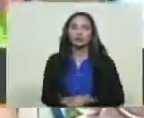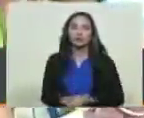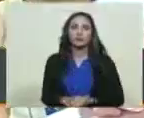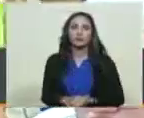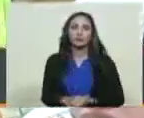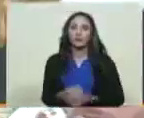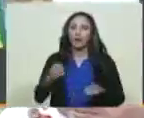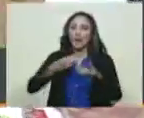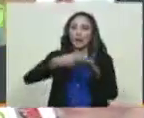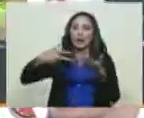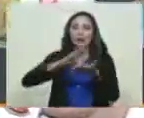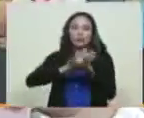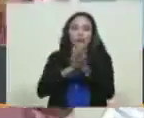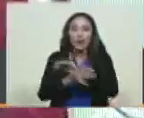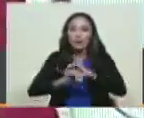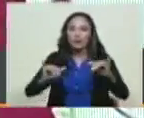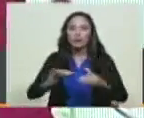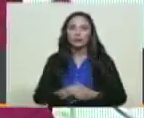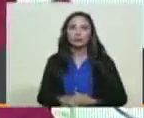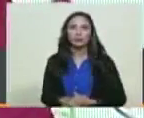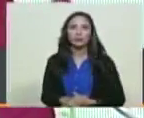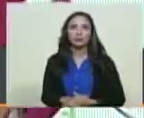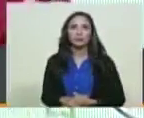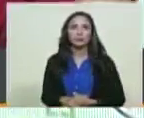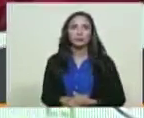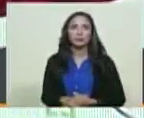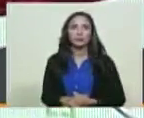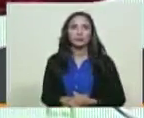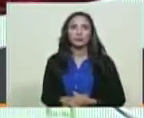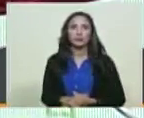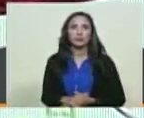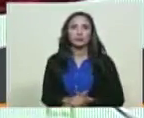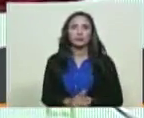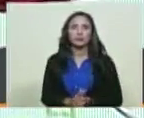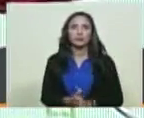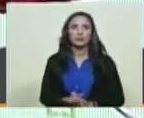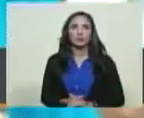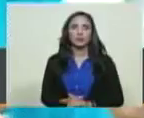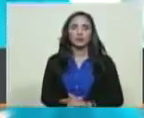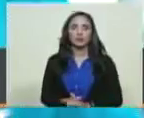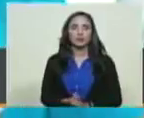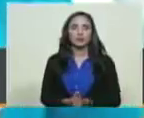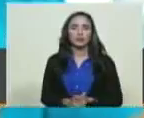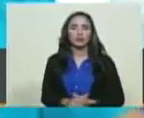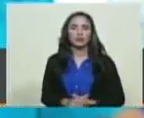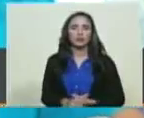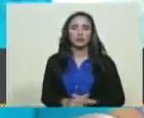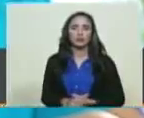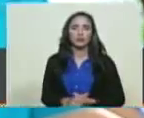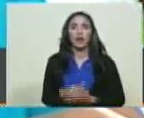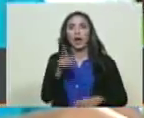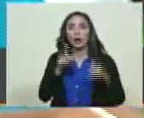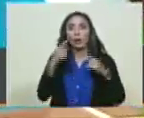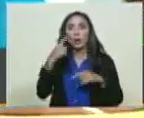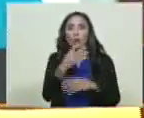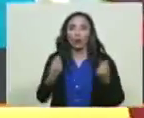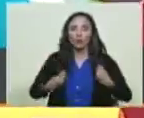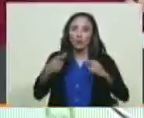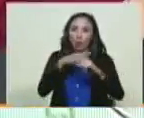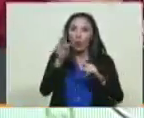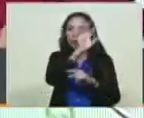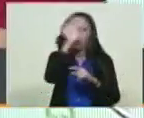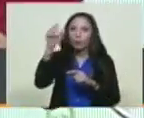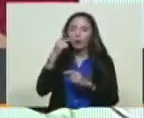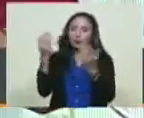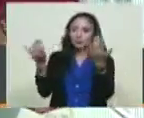venezuela es un país hermoso compatriotas delegaciones del exterior que nos